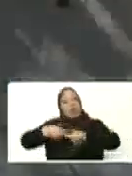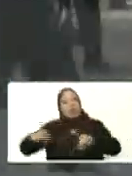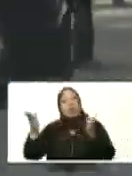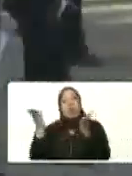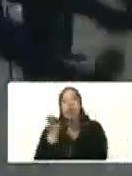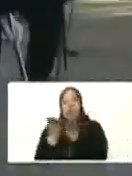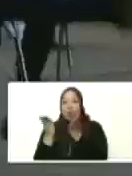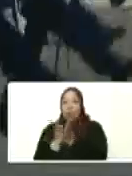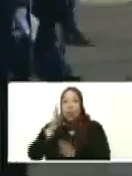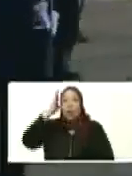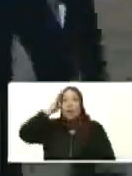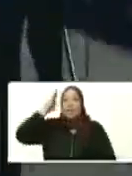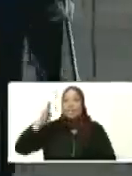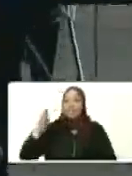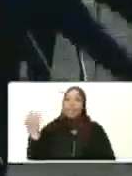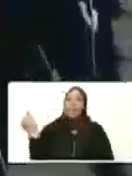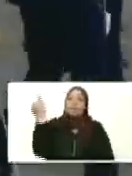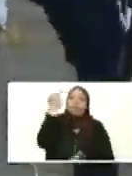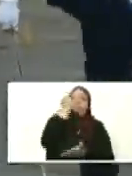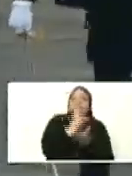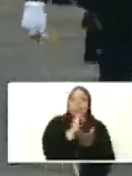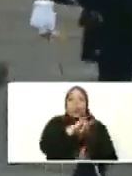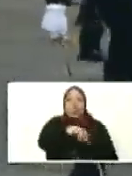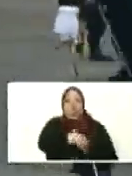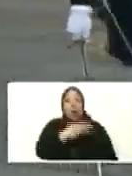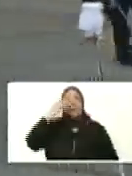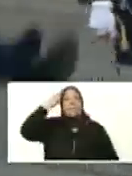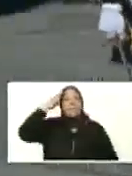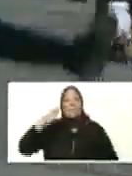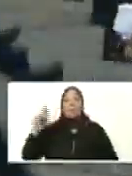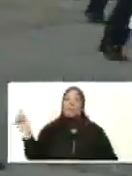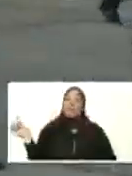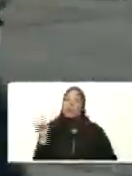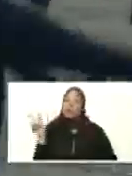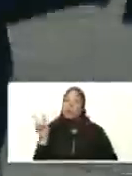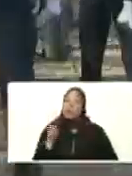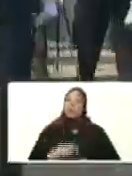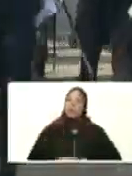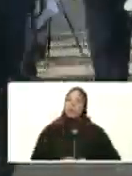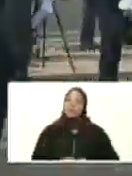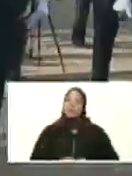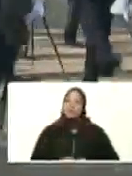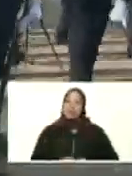militares adscritas a la Universidad Militar Bolivariana de Venezuela.